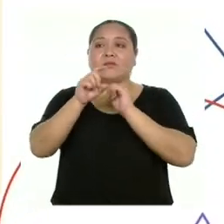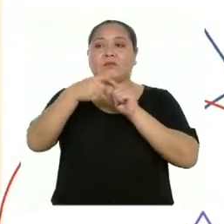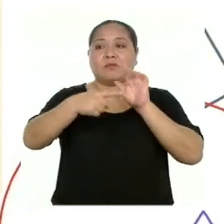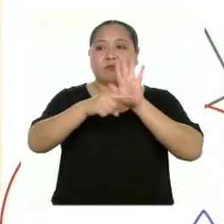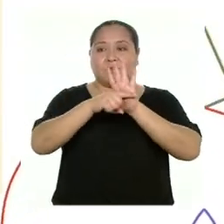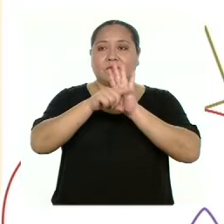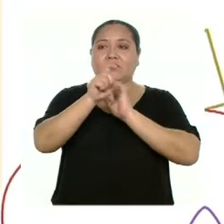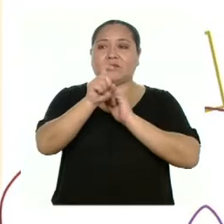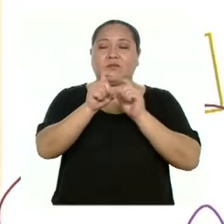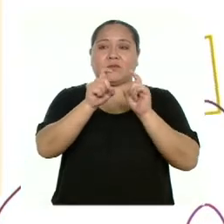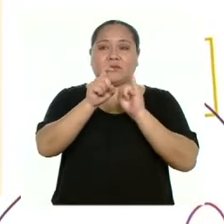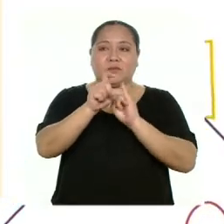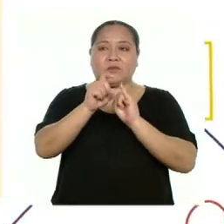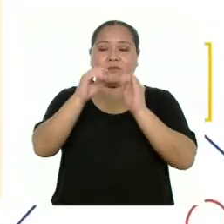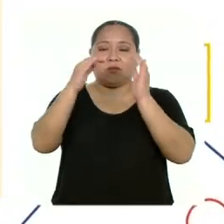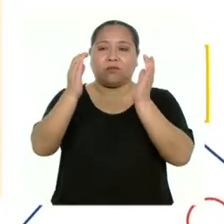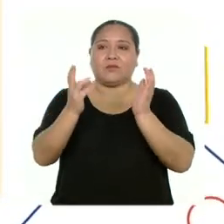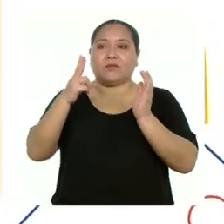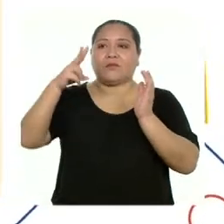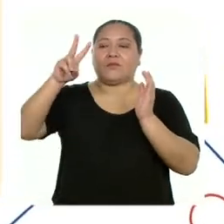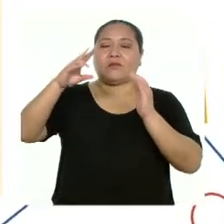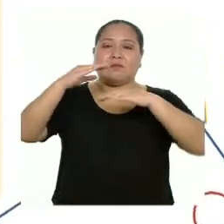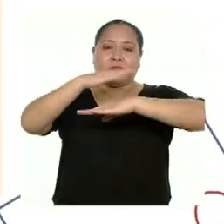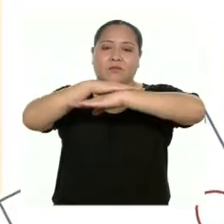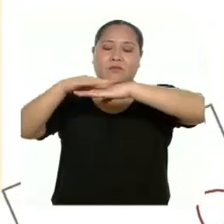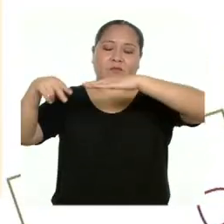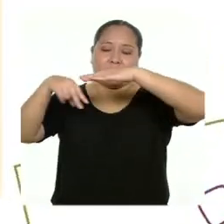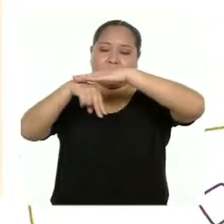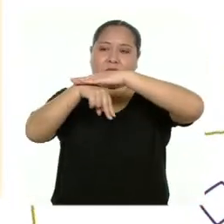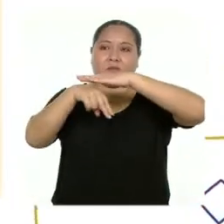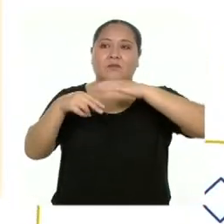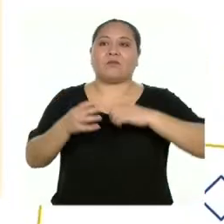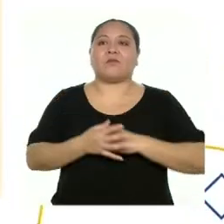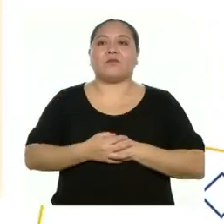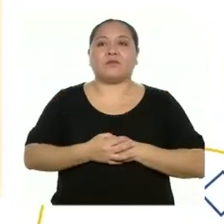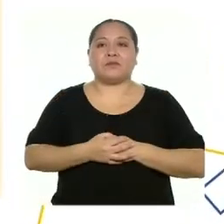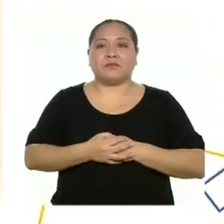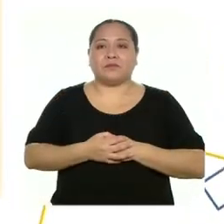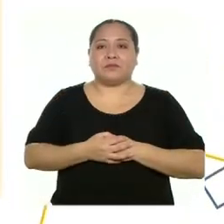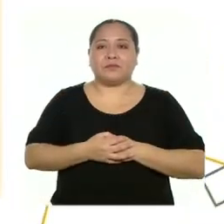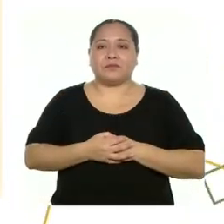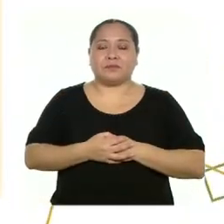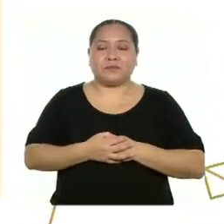cada intervalo entre la cantidad de datos de toda la muestra.